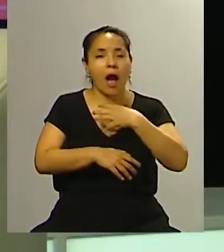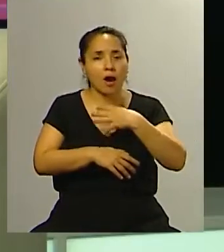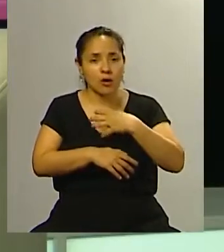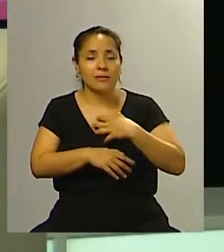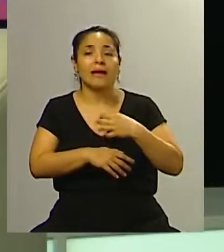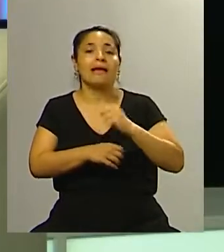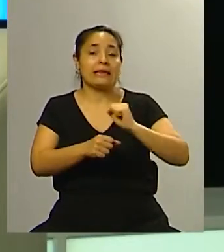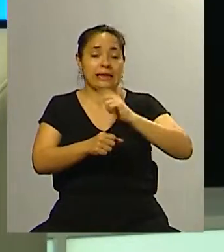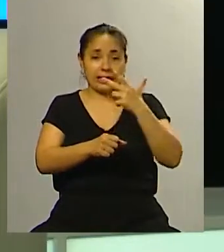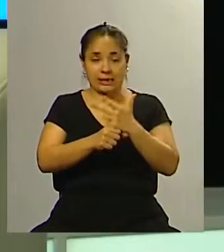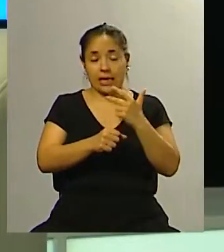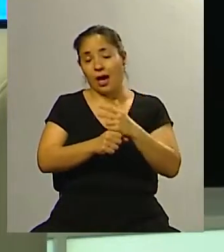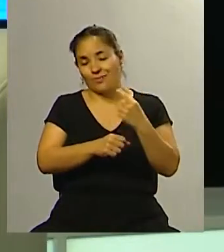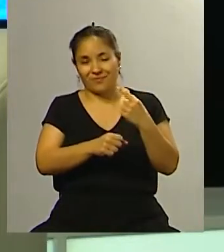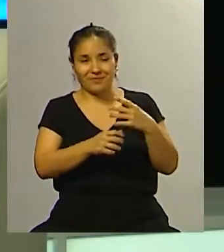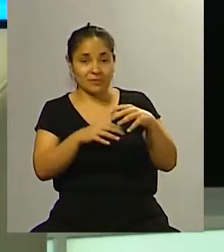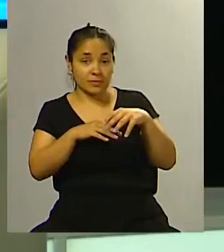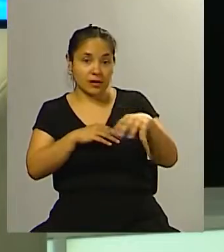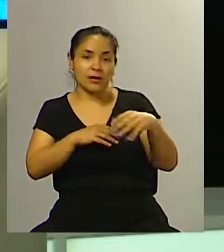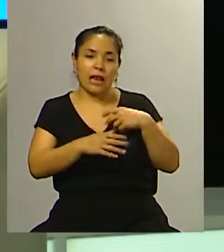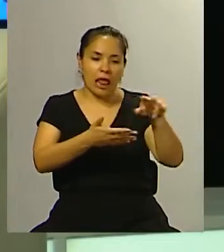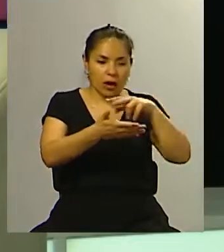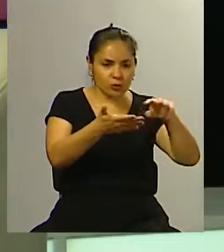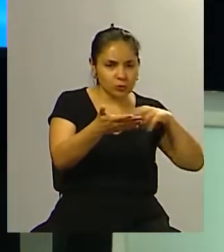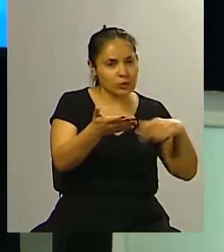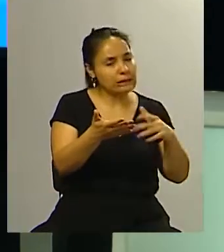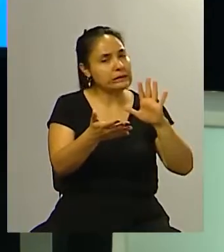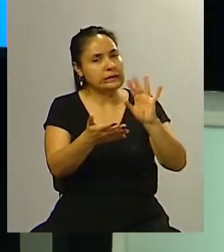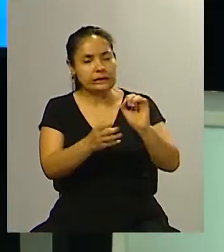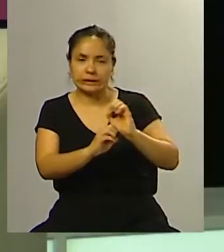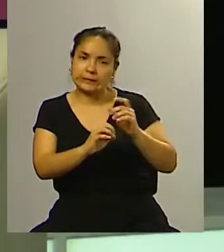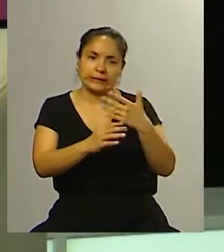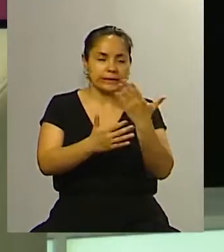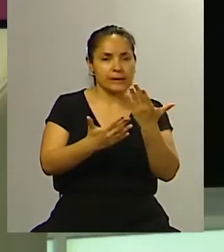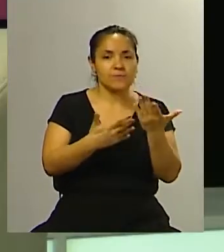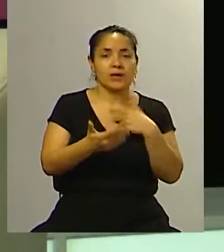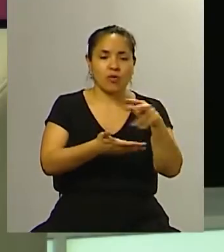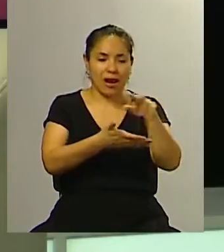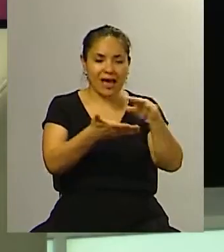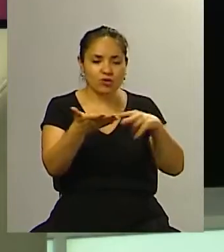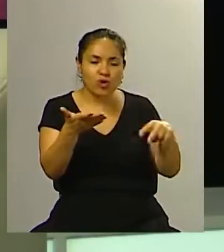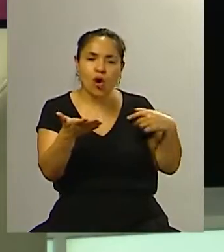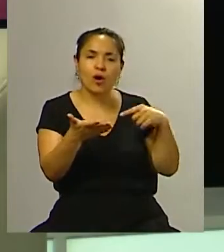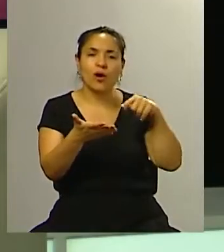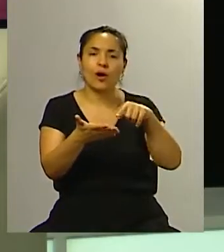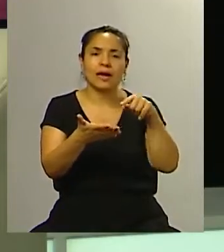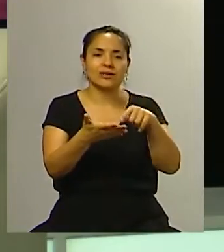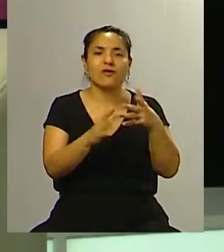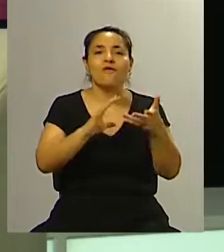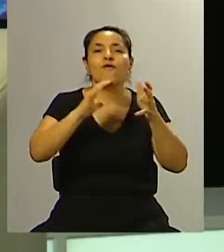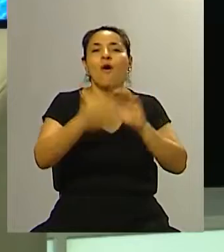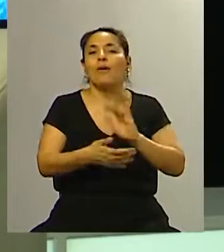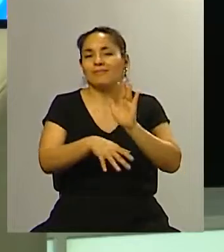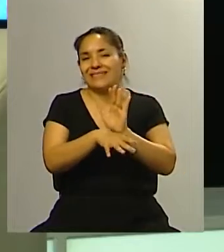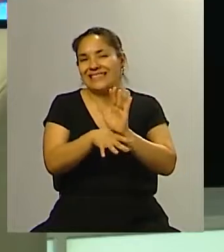tercer grado que se encontraban en el nivel crítico de fluidez lectora. Nosotros tomamos la fluidez lectora como un medio, ¿no?